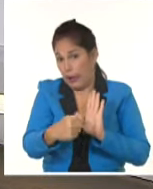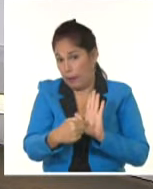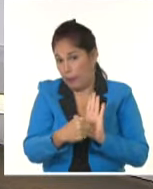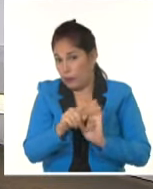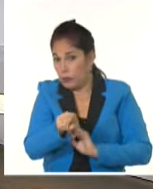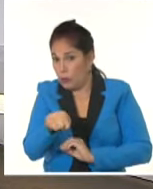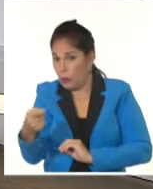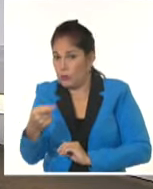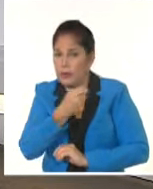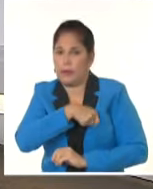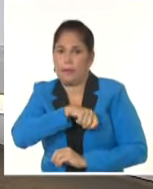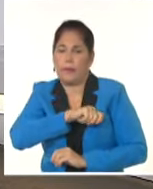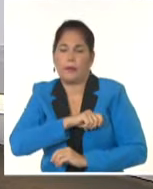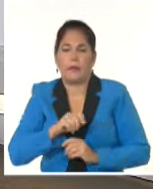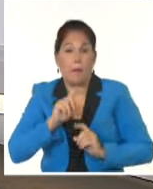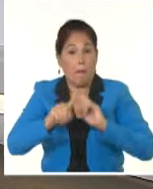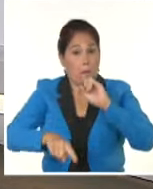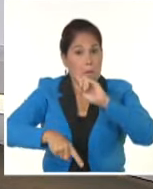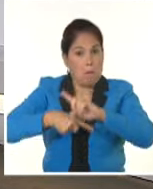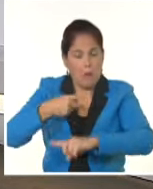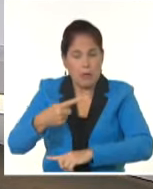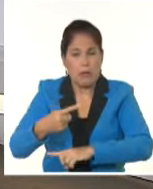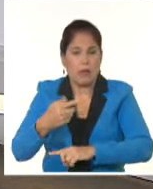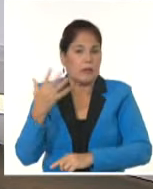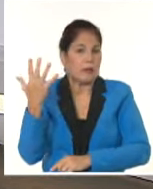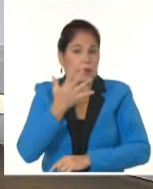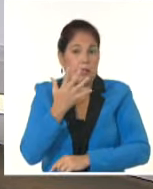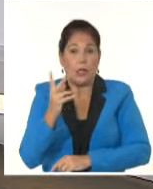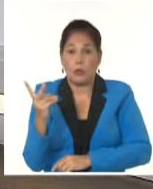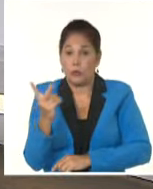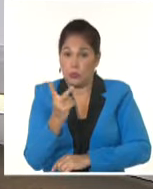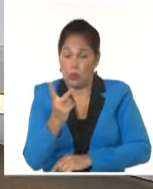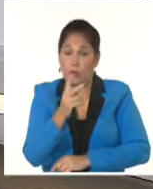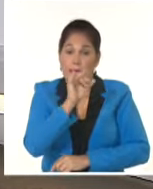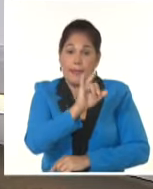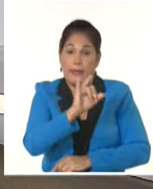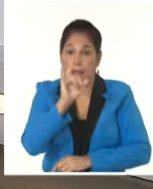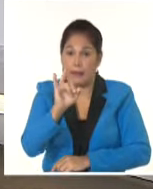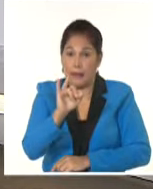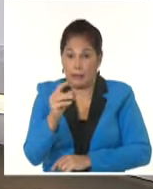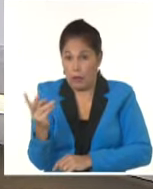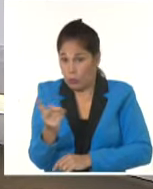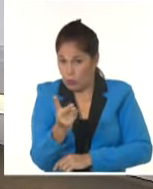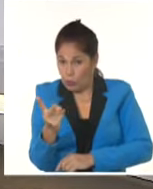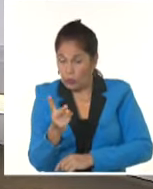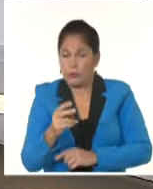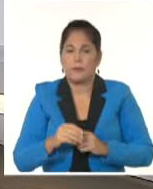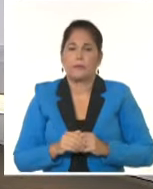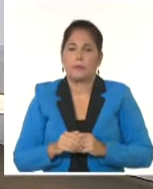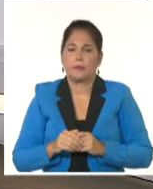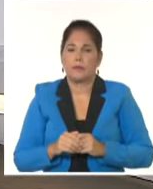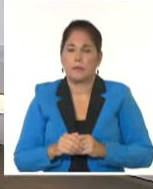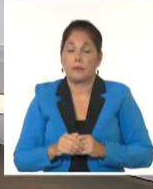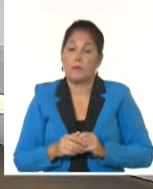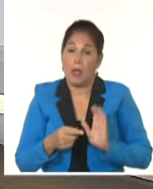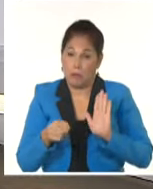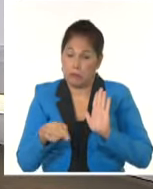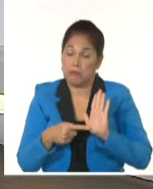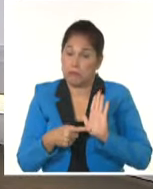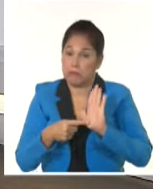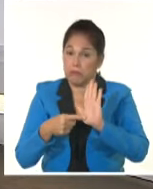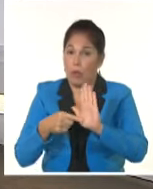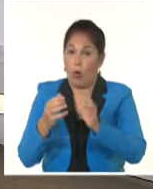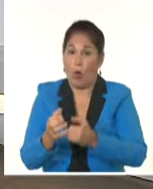este domingo. Mañana, Alejandro Rodríguez y Leslie Amat, 77 del arranque mundial y 16 de América, presentes en la